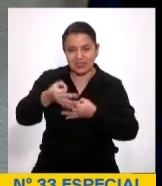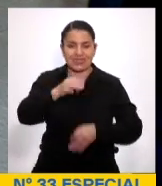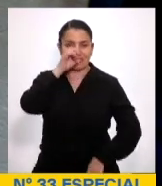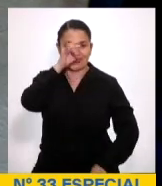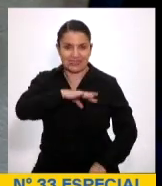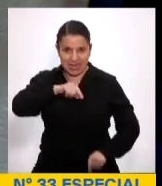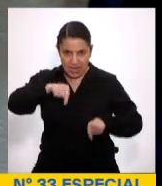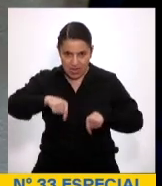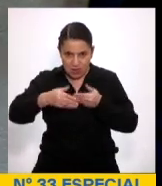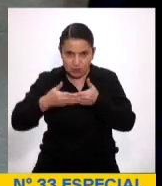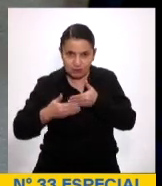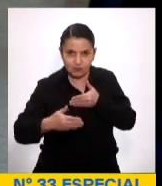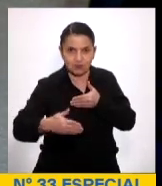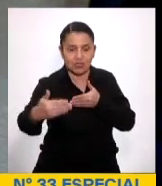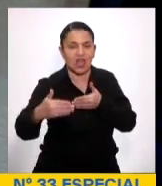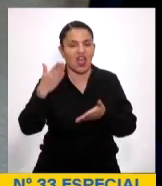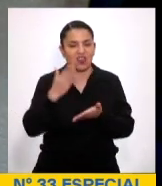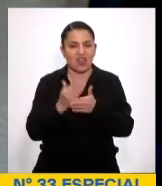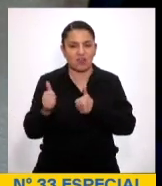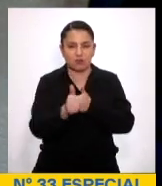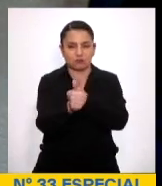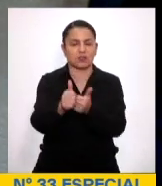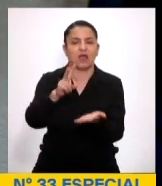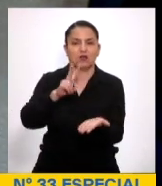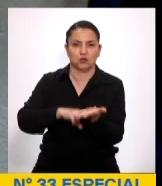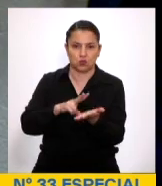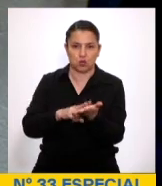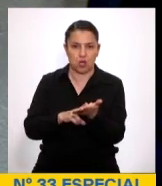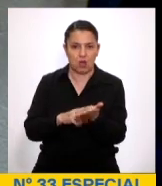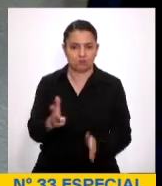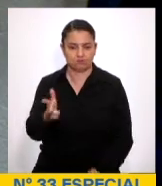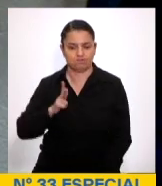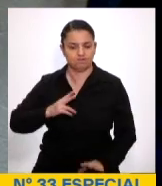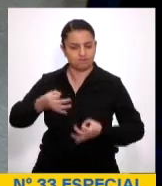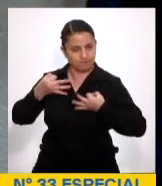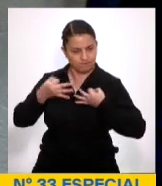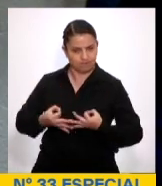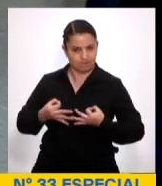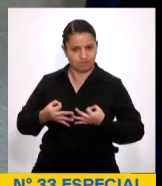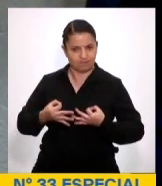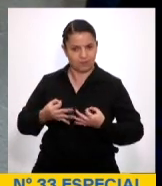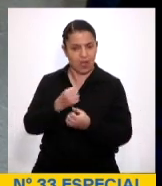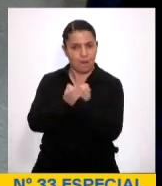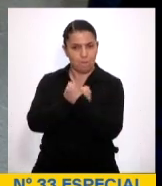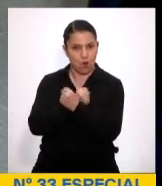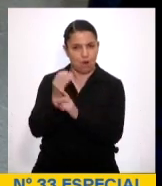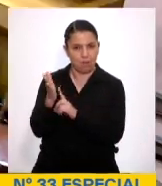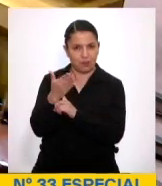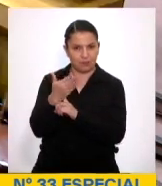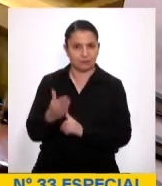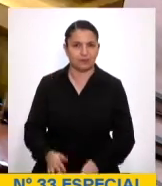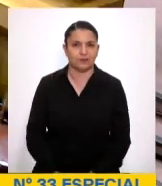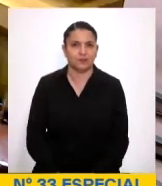adelante debía conducirse con sinceridad rectitud firmeza y amor a la